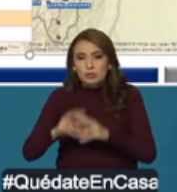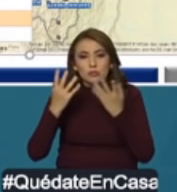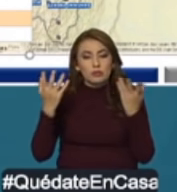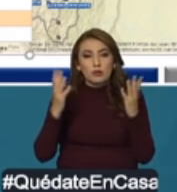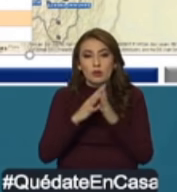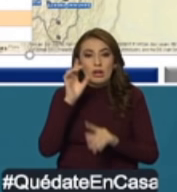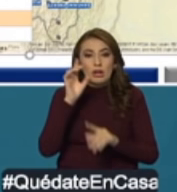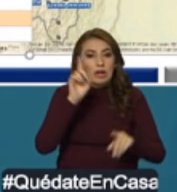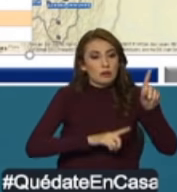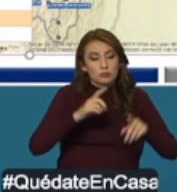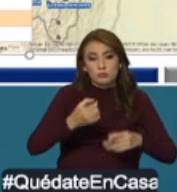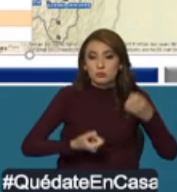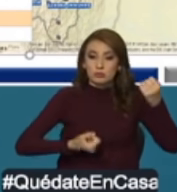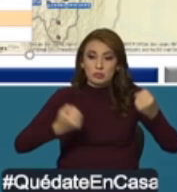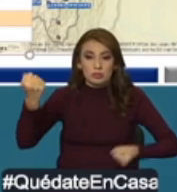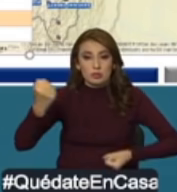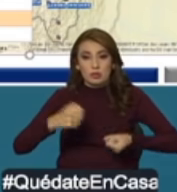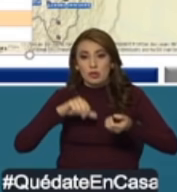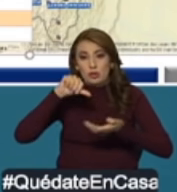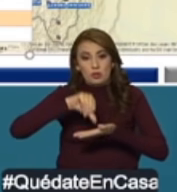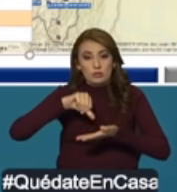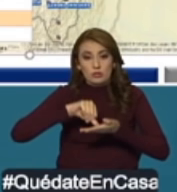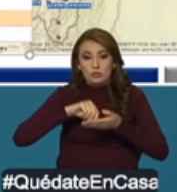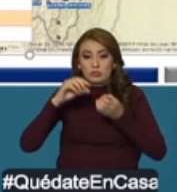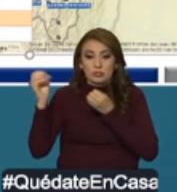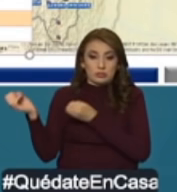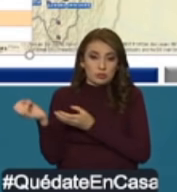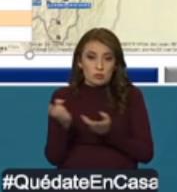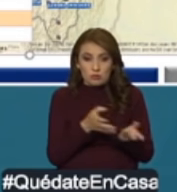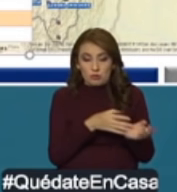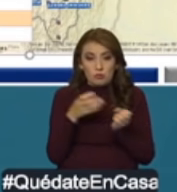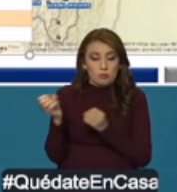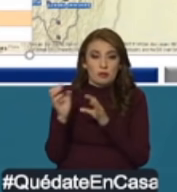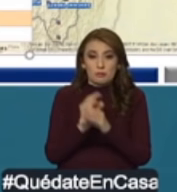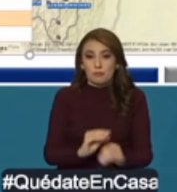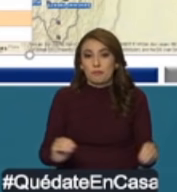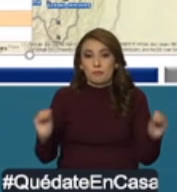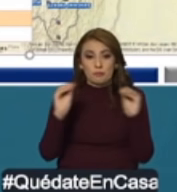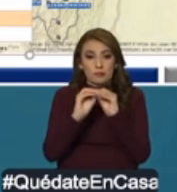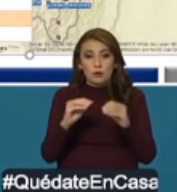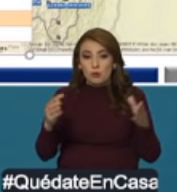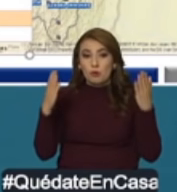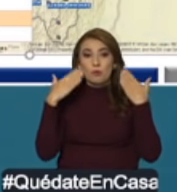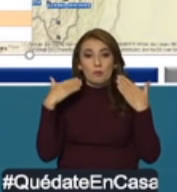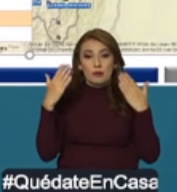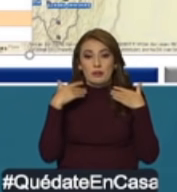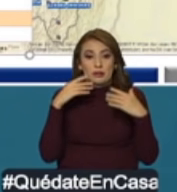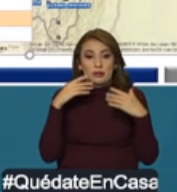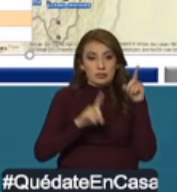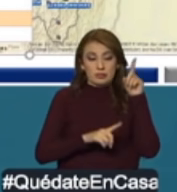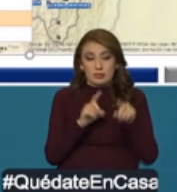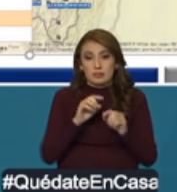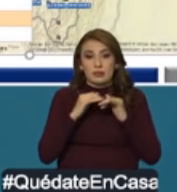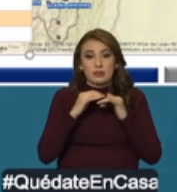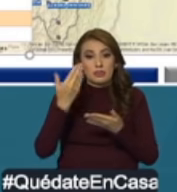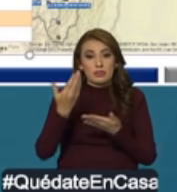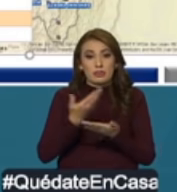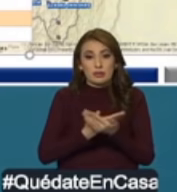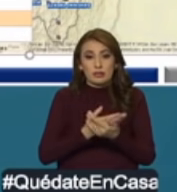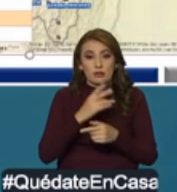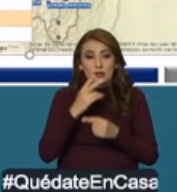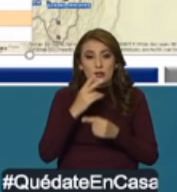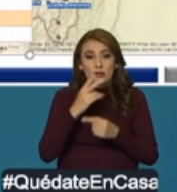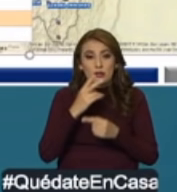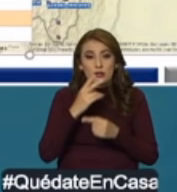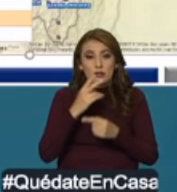que algunos cantones que son contiguos, y especialmente ponemos mucho más énfasis con la información de salud cuando conocemos que